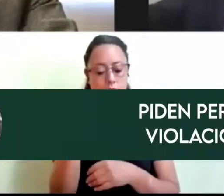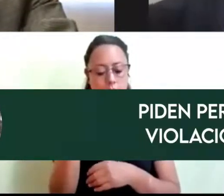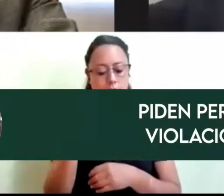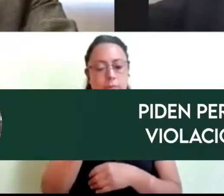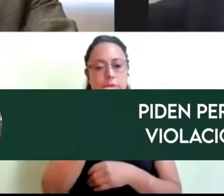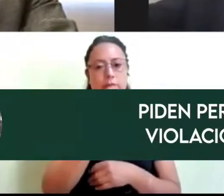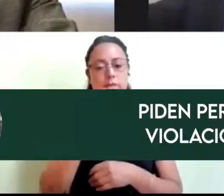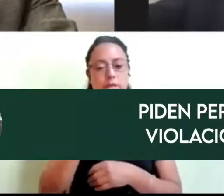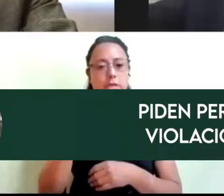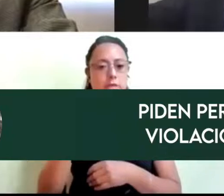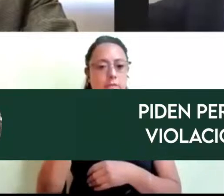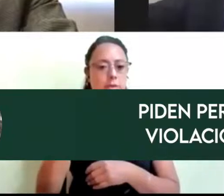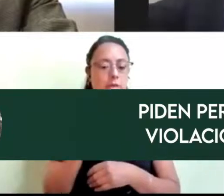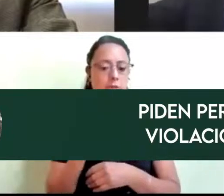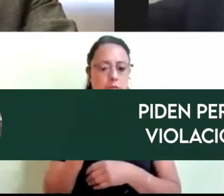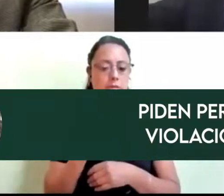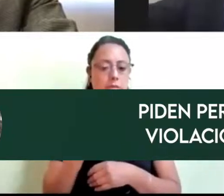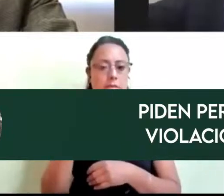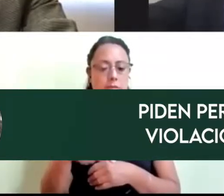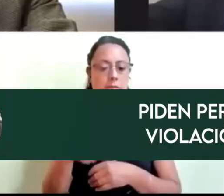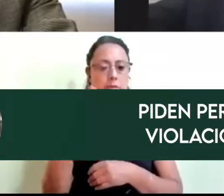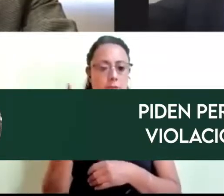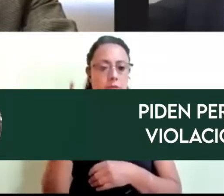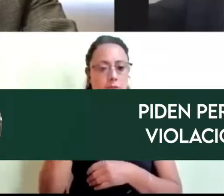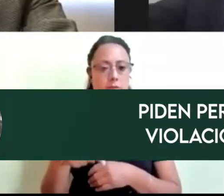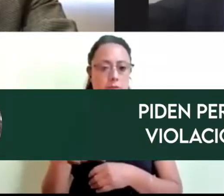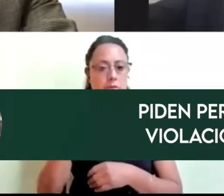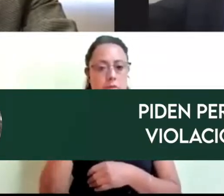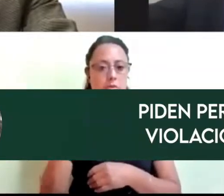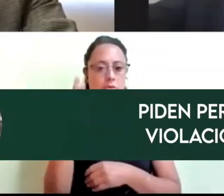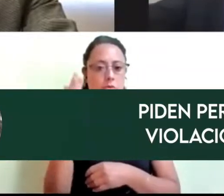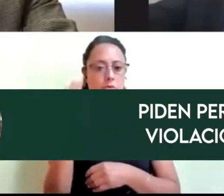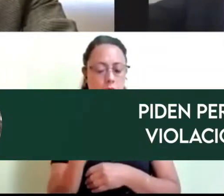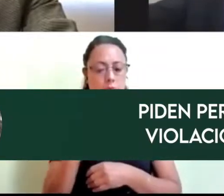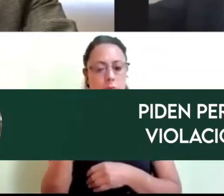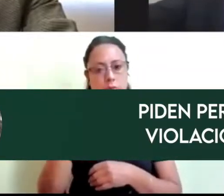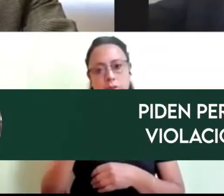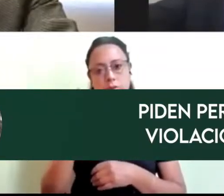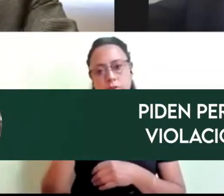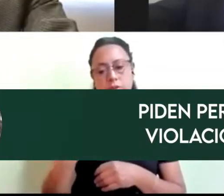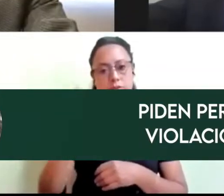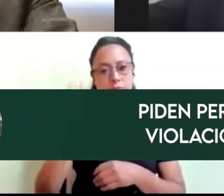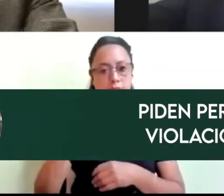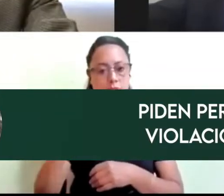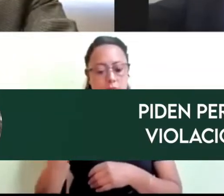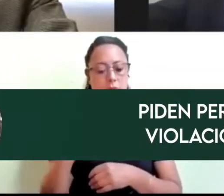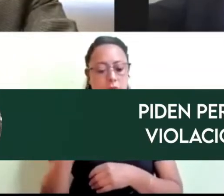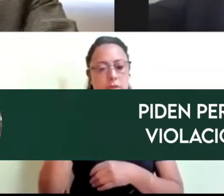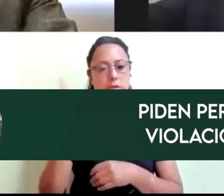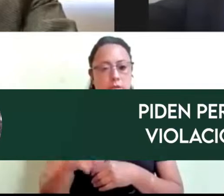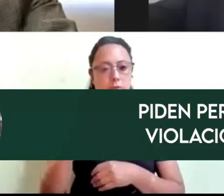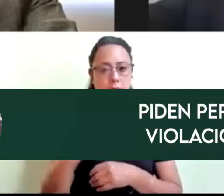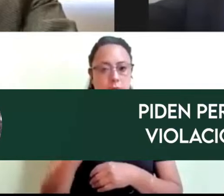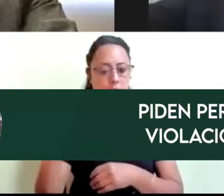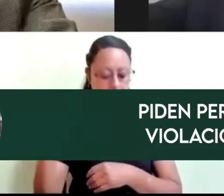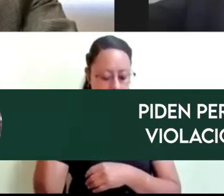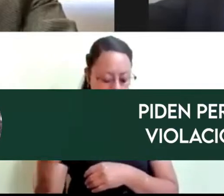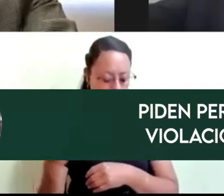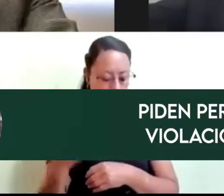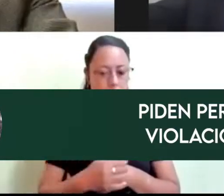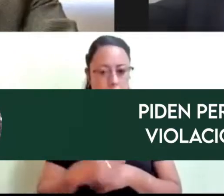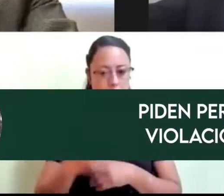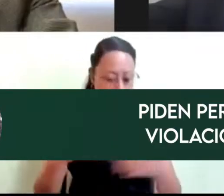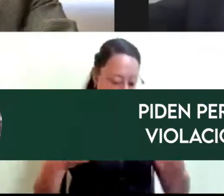que se persiga de oficio y no por querella el delito de violación dentro de una relación conyugal, concubinato o de cualquier otra que cree un